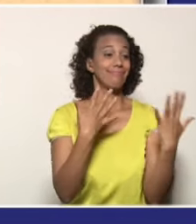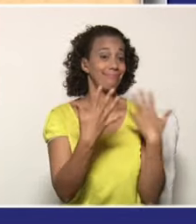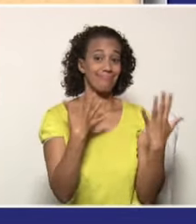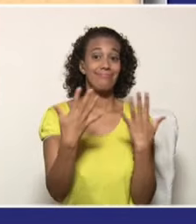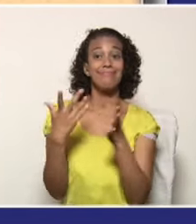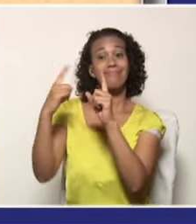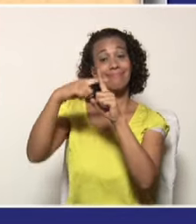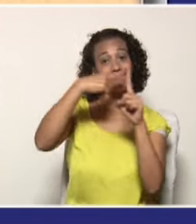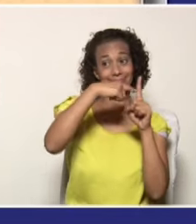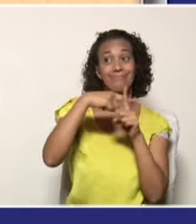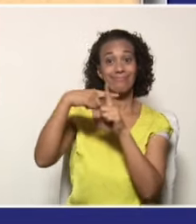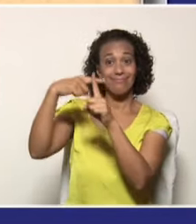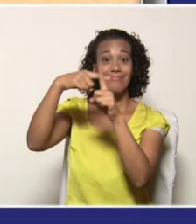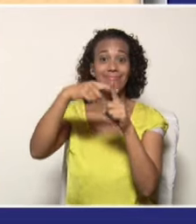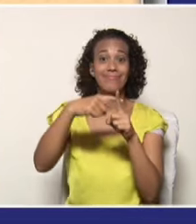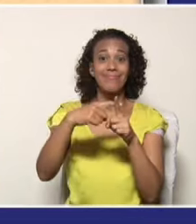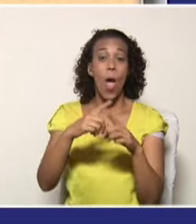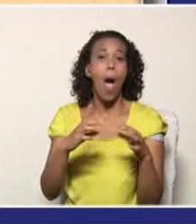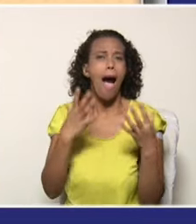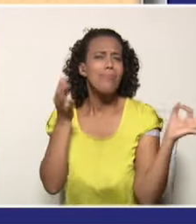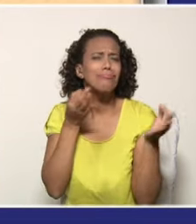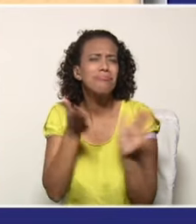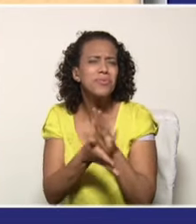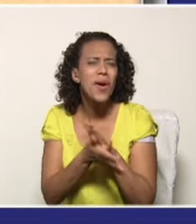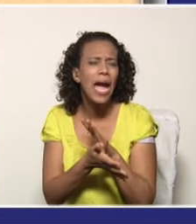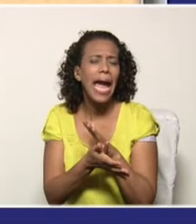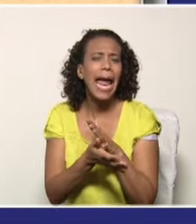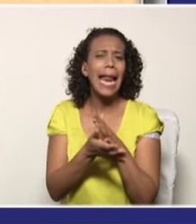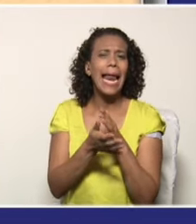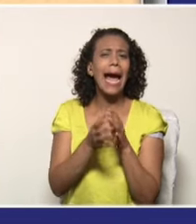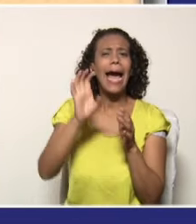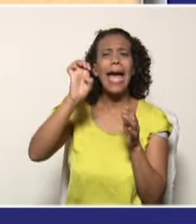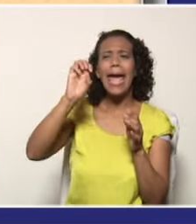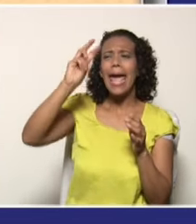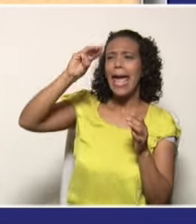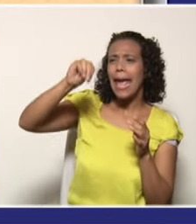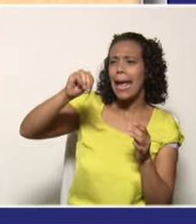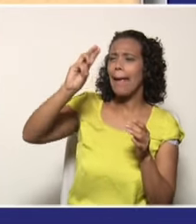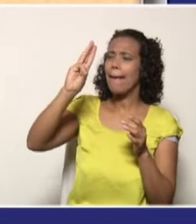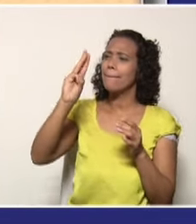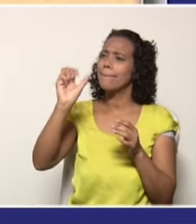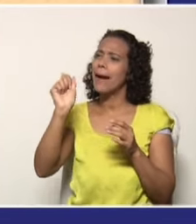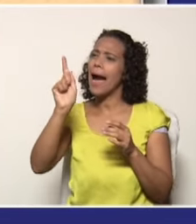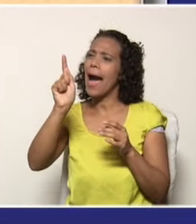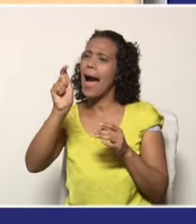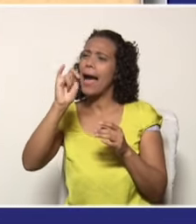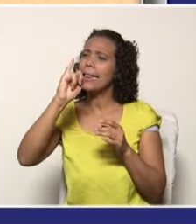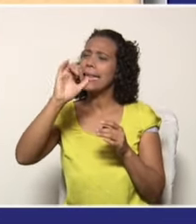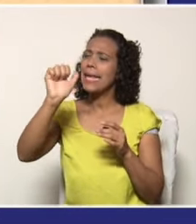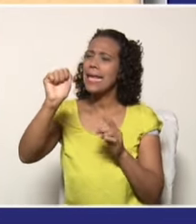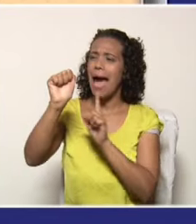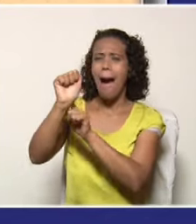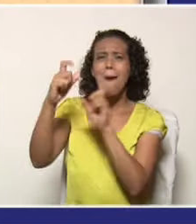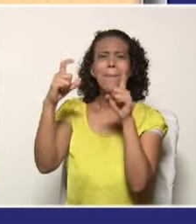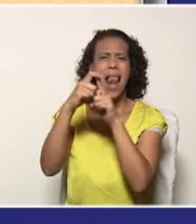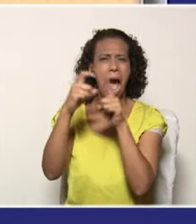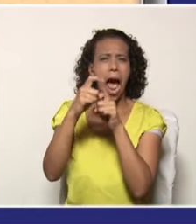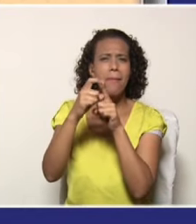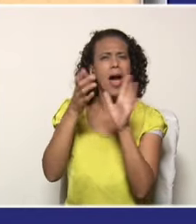e institucionales. Primero vamos a ver qué es la empatía y por qué tiene que ver la